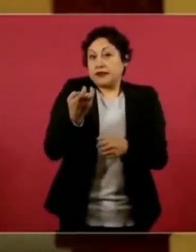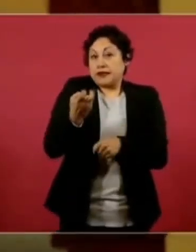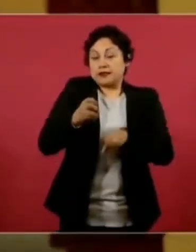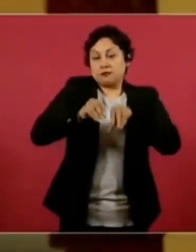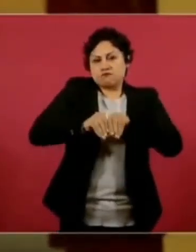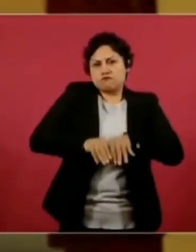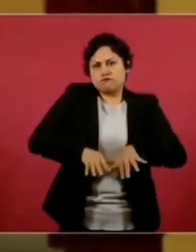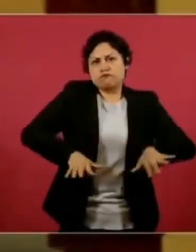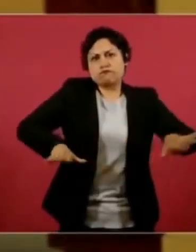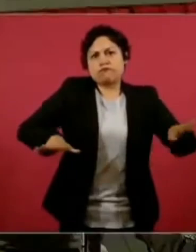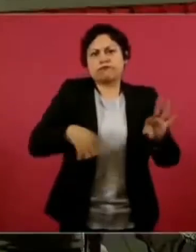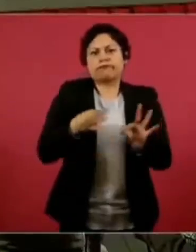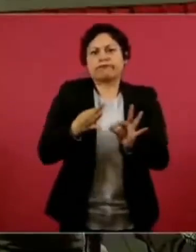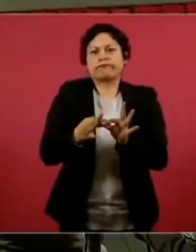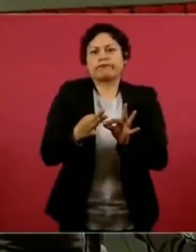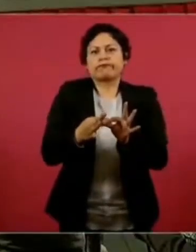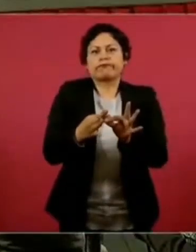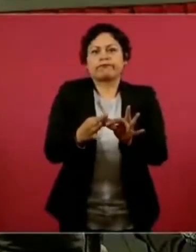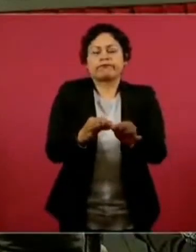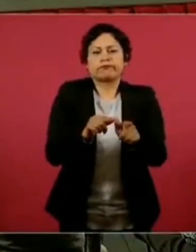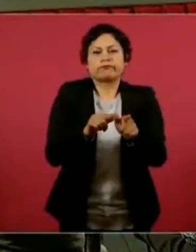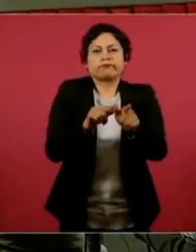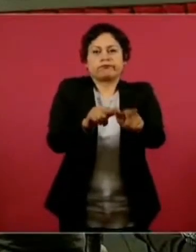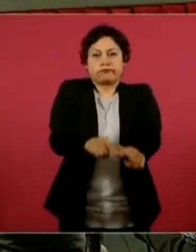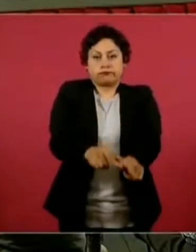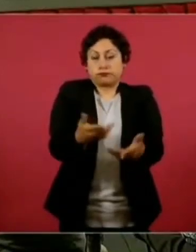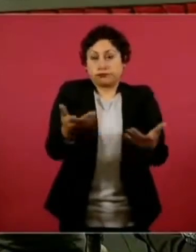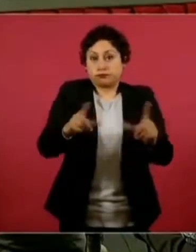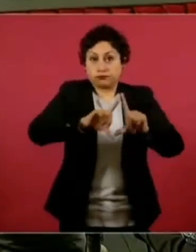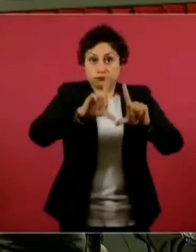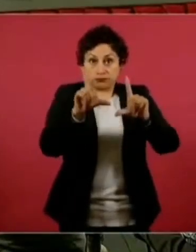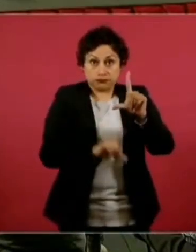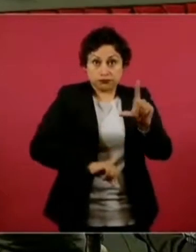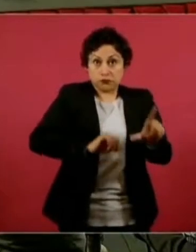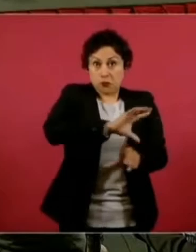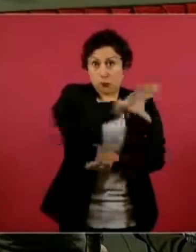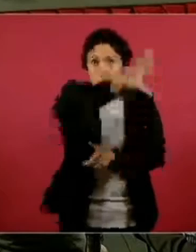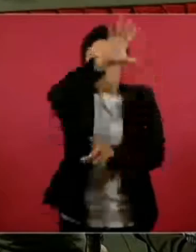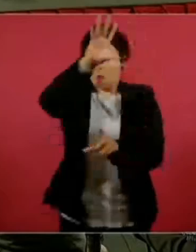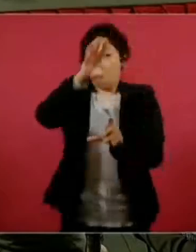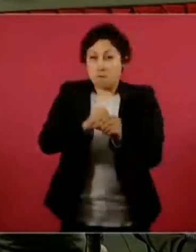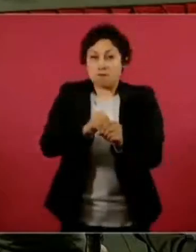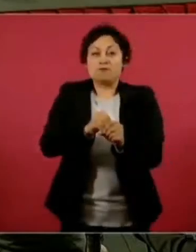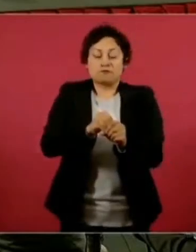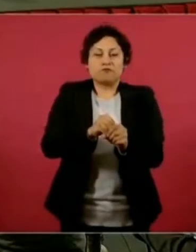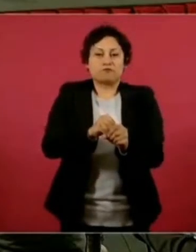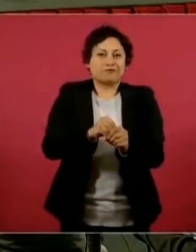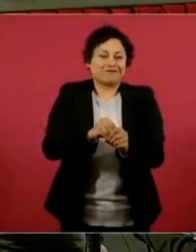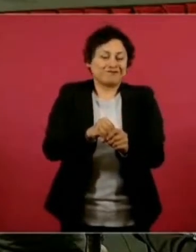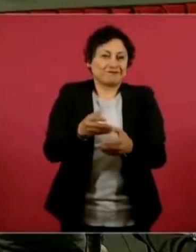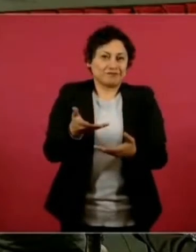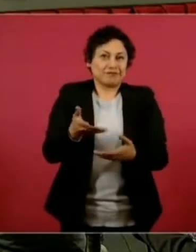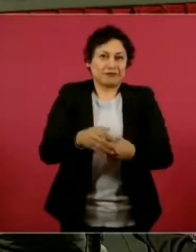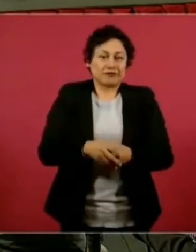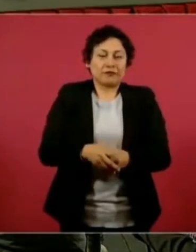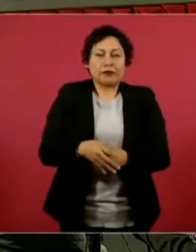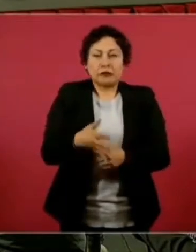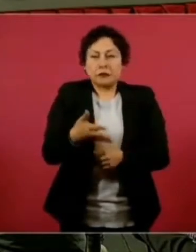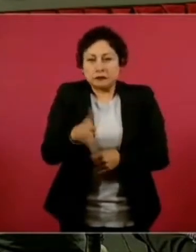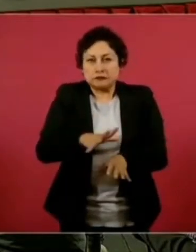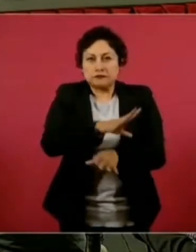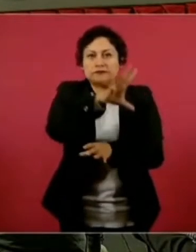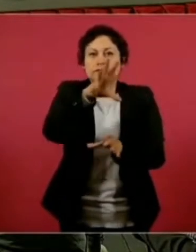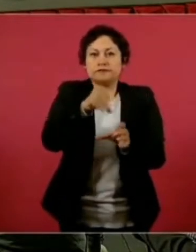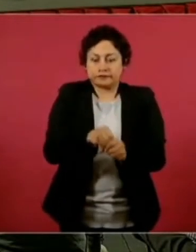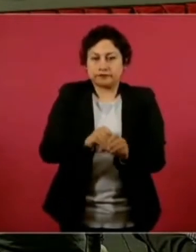decir, toda la población, o casi toda la población, más adelante vamos a ver cuál es el avance en la electrificación del sistema eléctrico nacional,